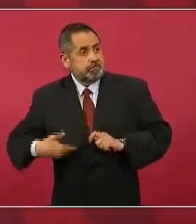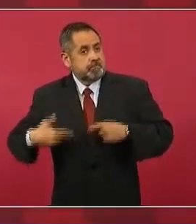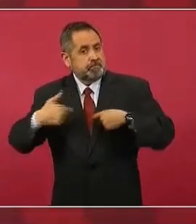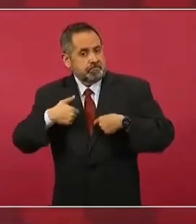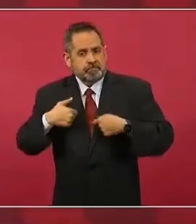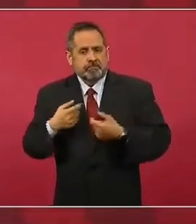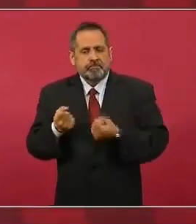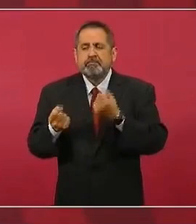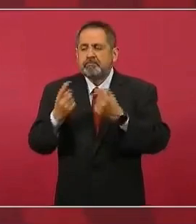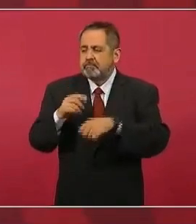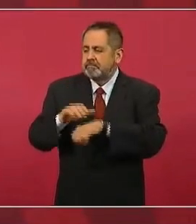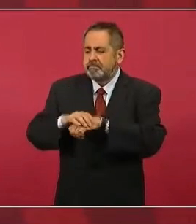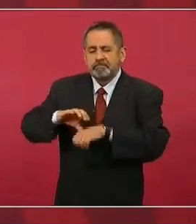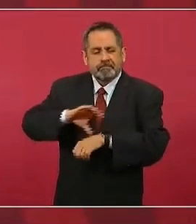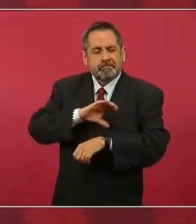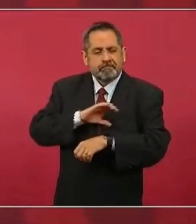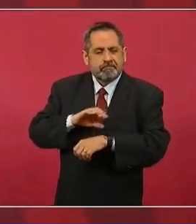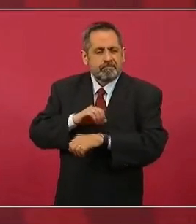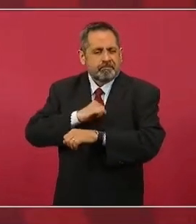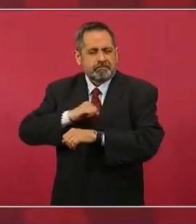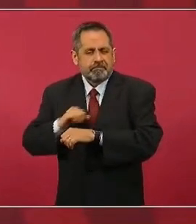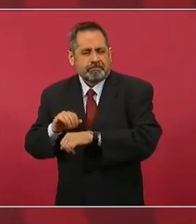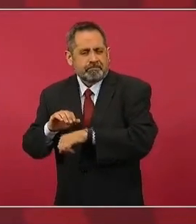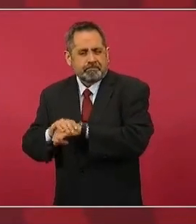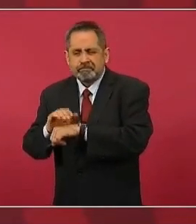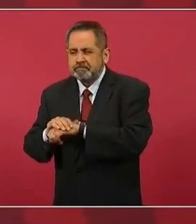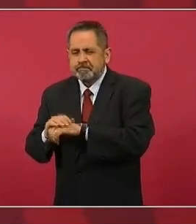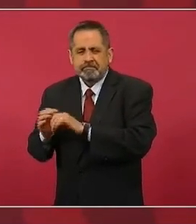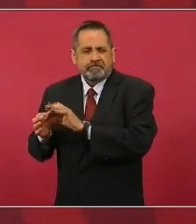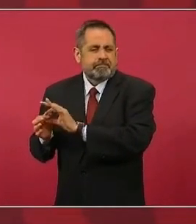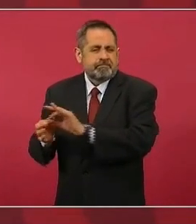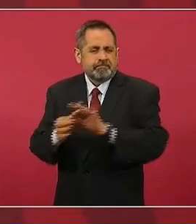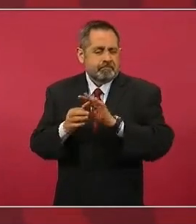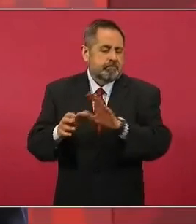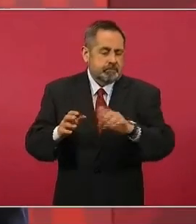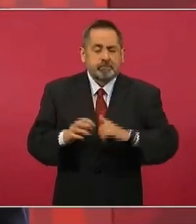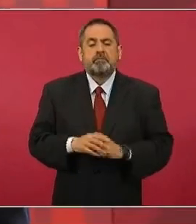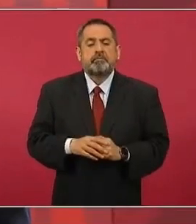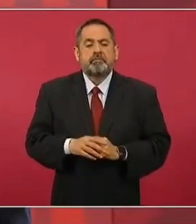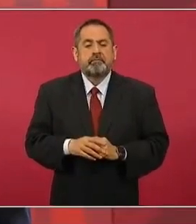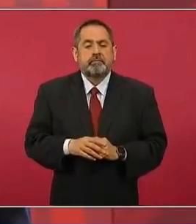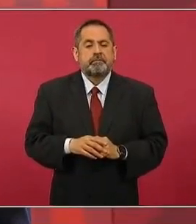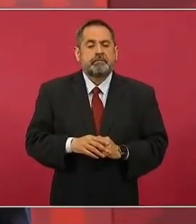Los más cercanos a él, muchos. Y al final,